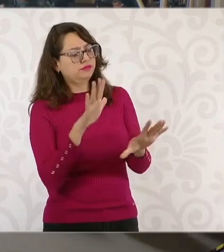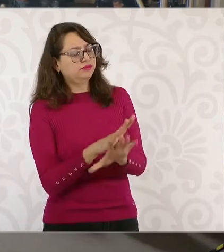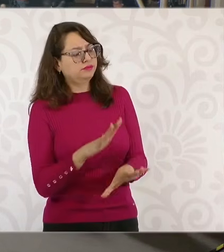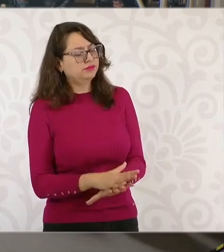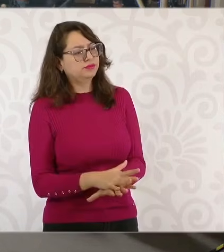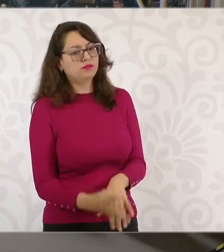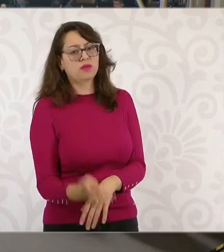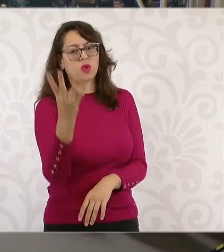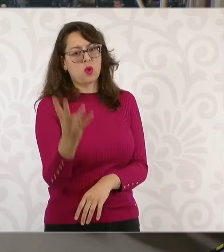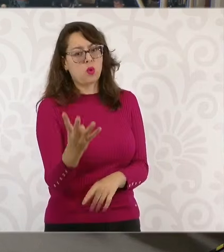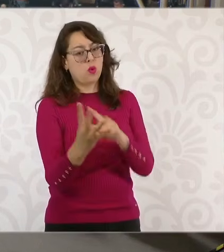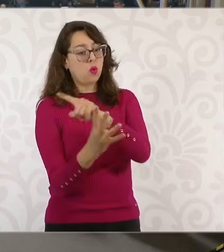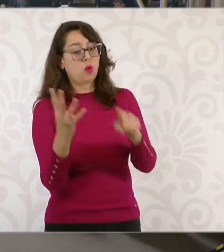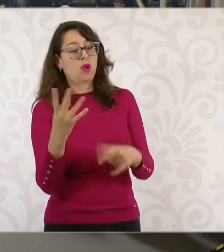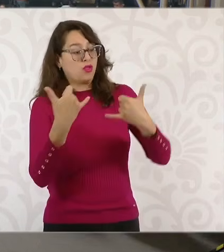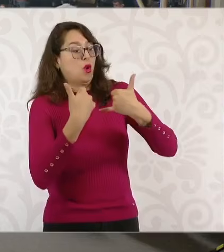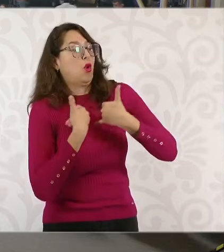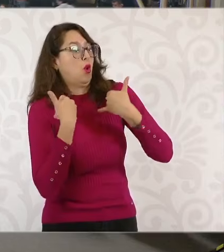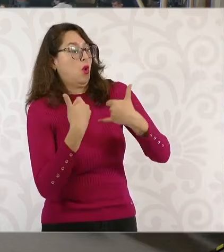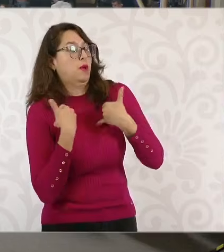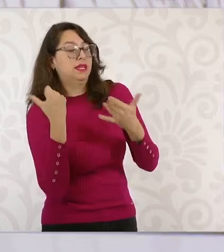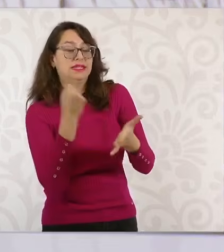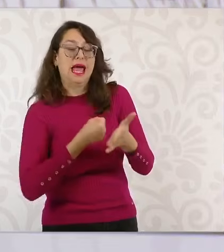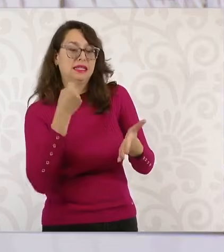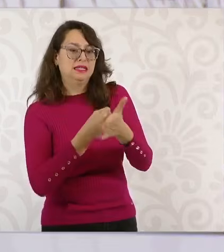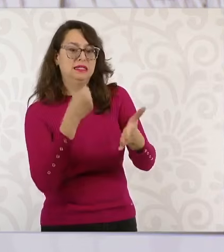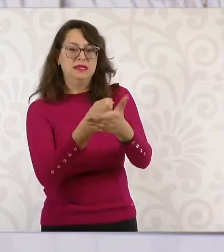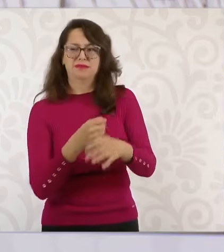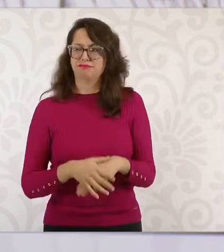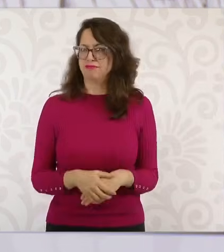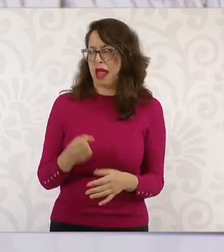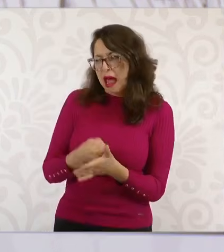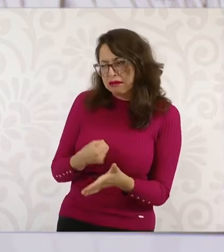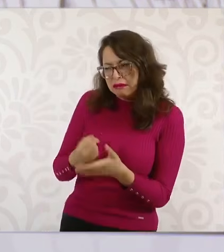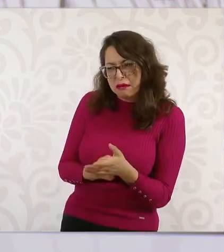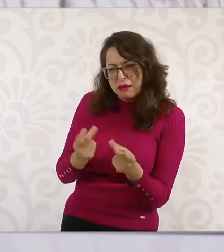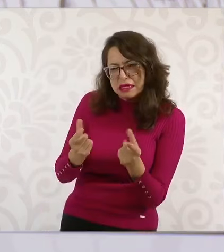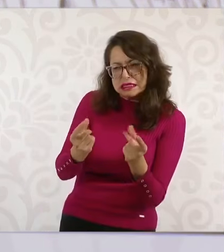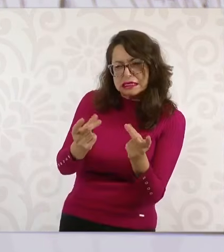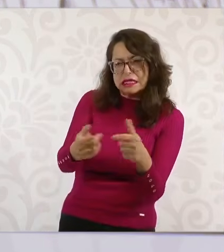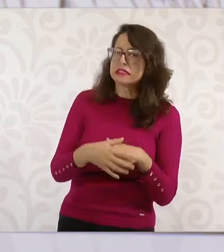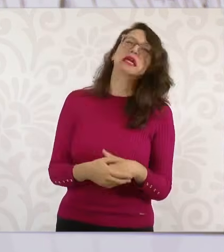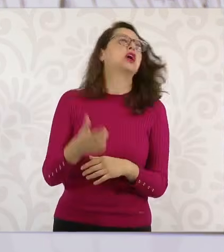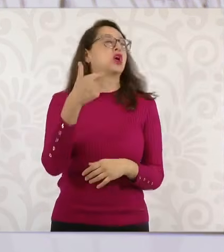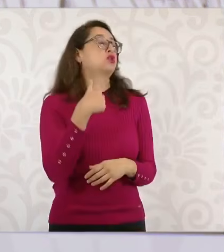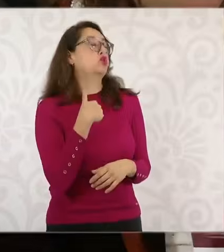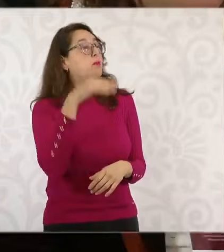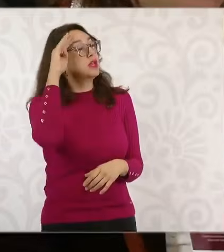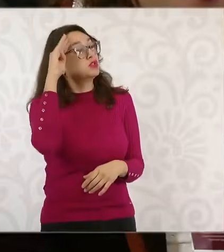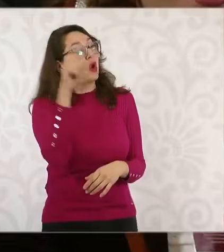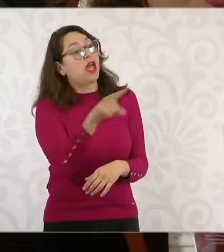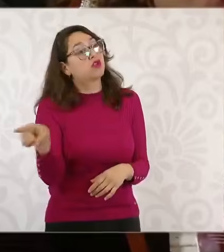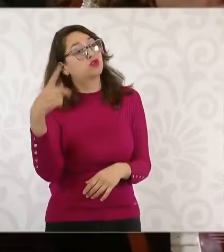activistas, Manlio Fabio Beltrones, Francisco Labastida, Diego Fernández de Ceballos, no sé, me imagino así se escribirán, no lo